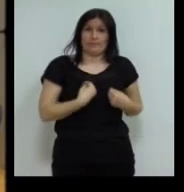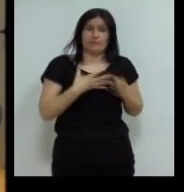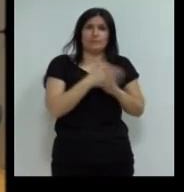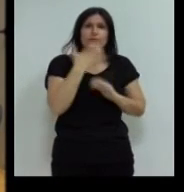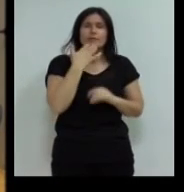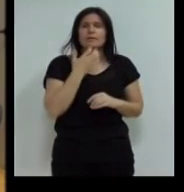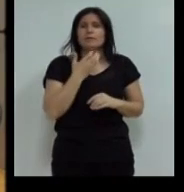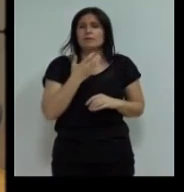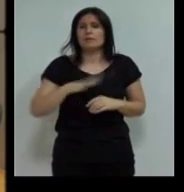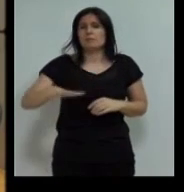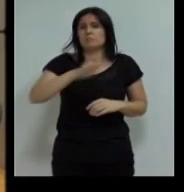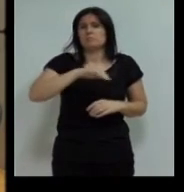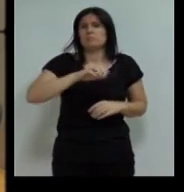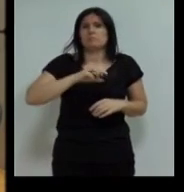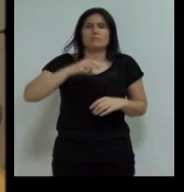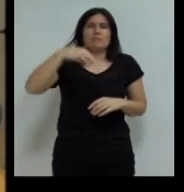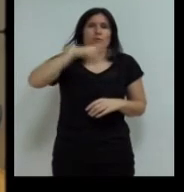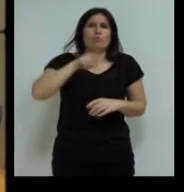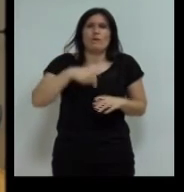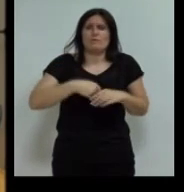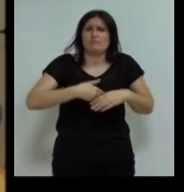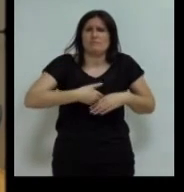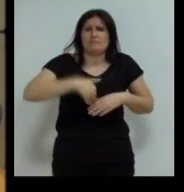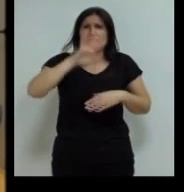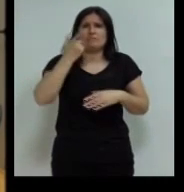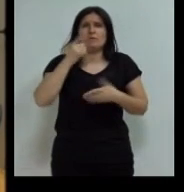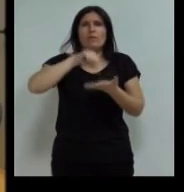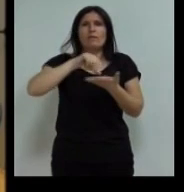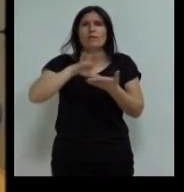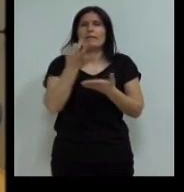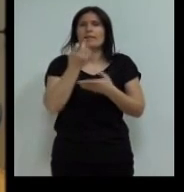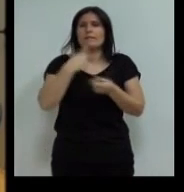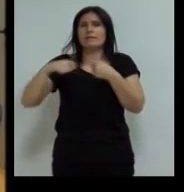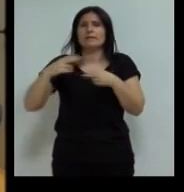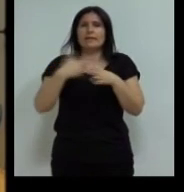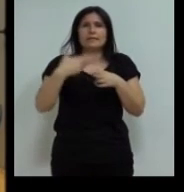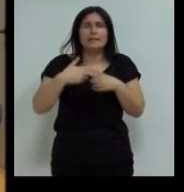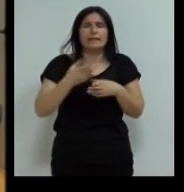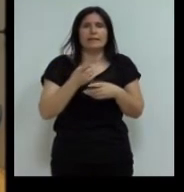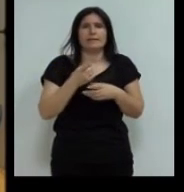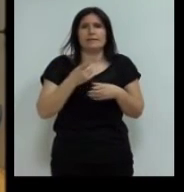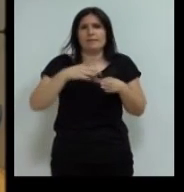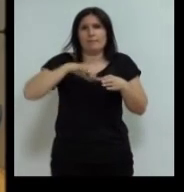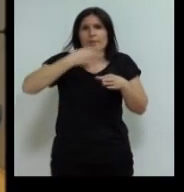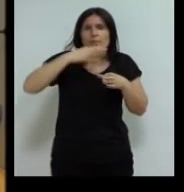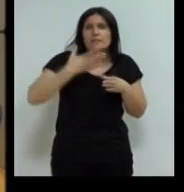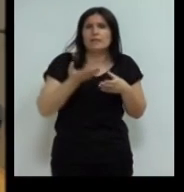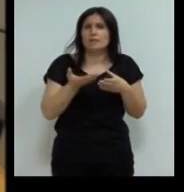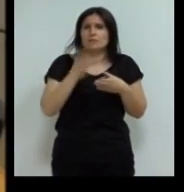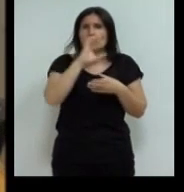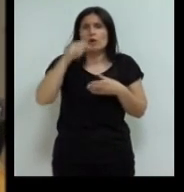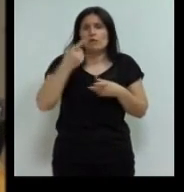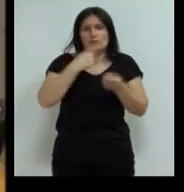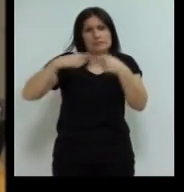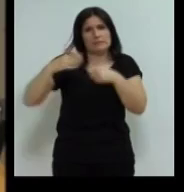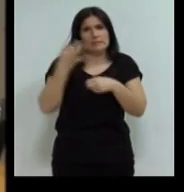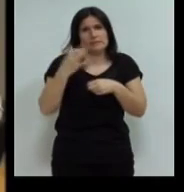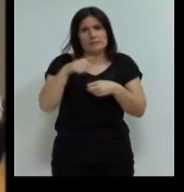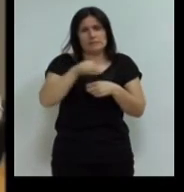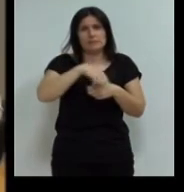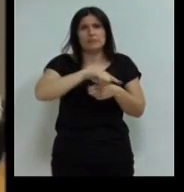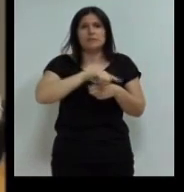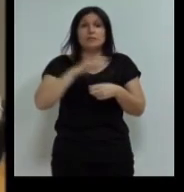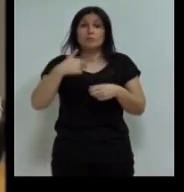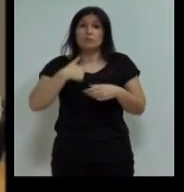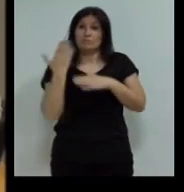de miles de metros cuadrados en el centro de una ciudad, que tiene que vender entradas y palomitas y Coca-Colas, y que yo le estoy planteando